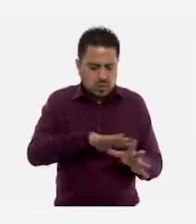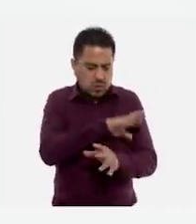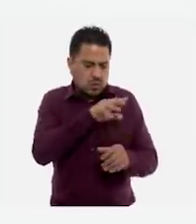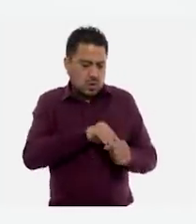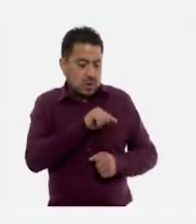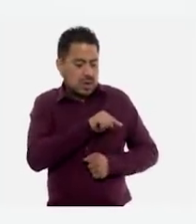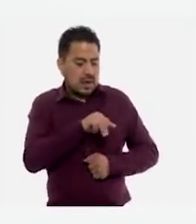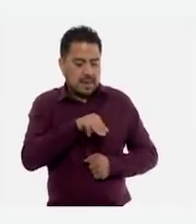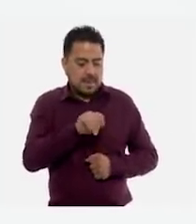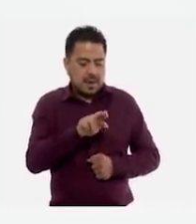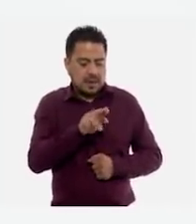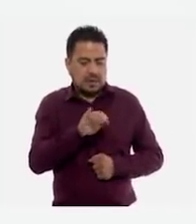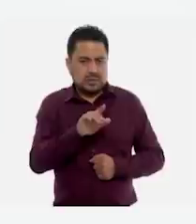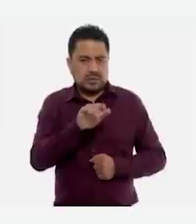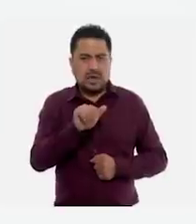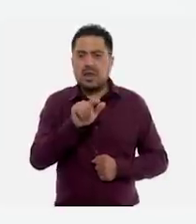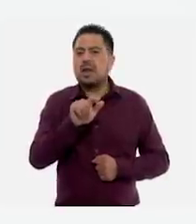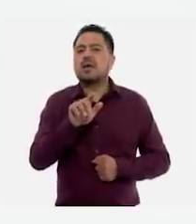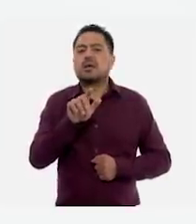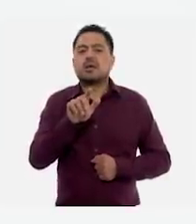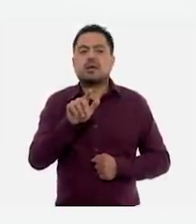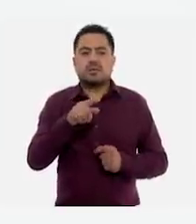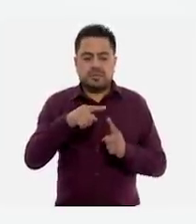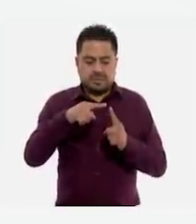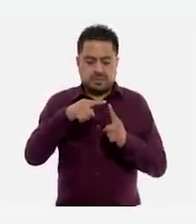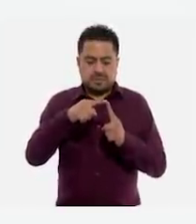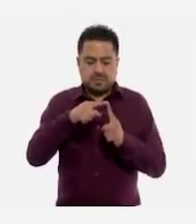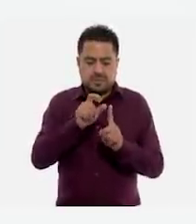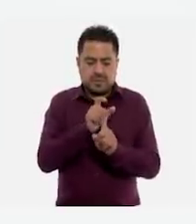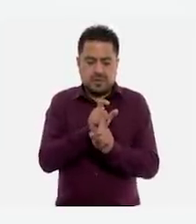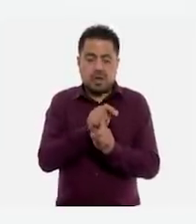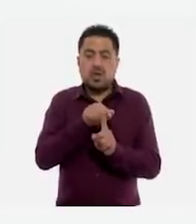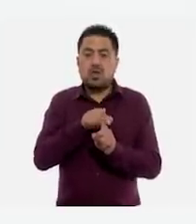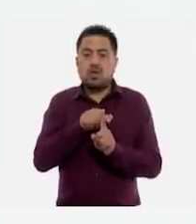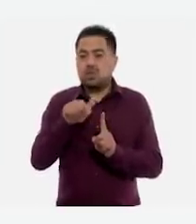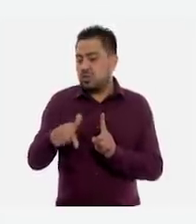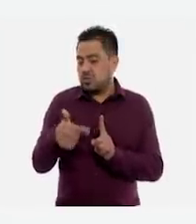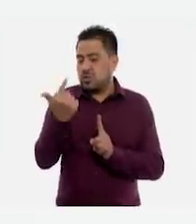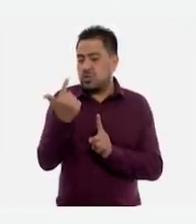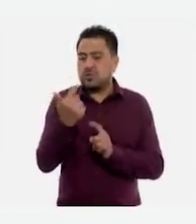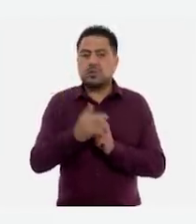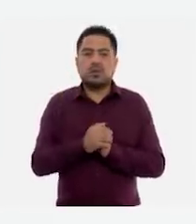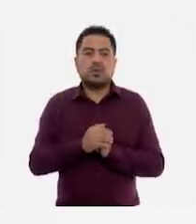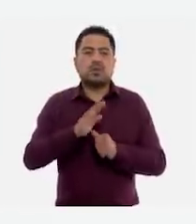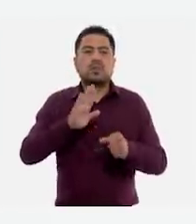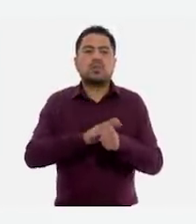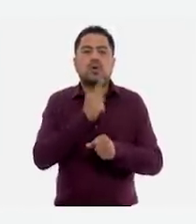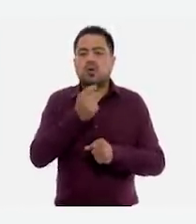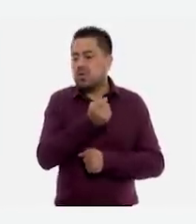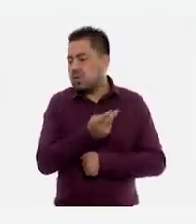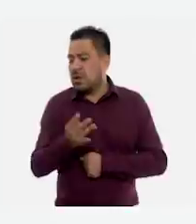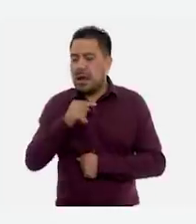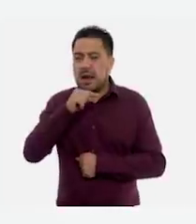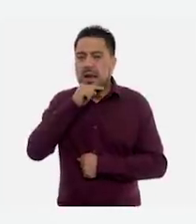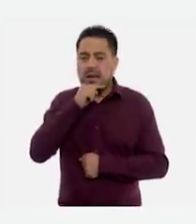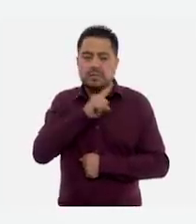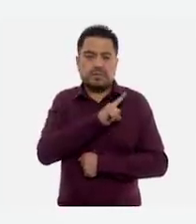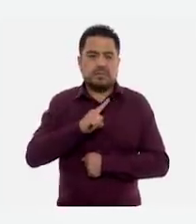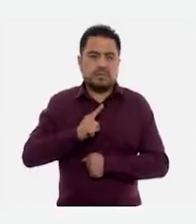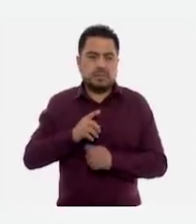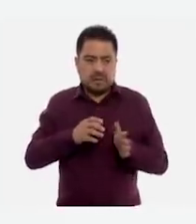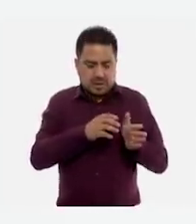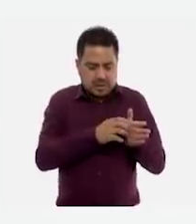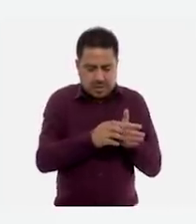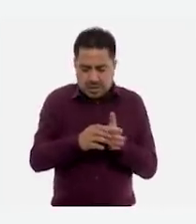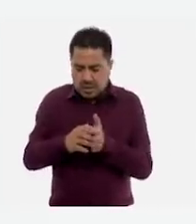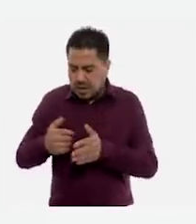Marisela. Exacto. El divisor es 12 porque son los lápices que debe guardar en